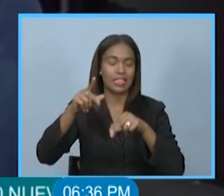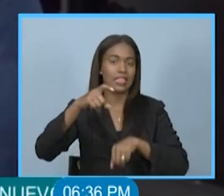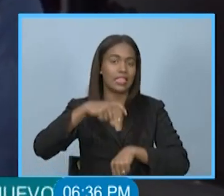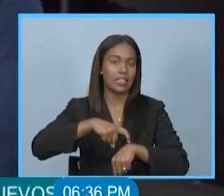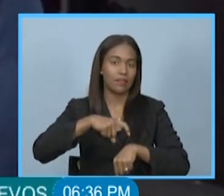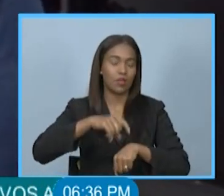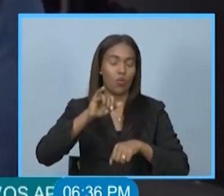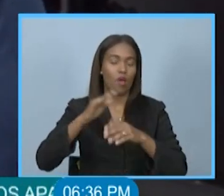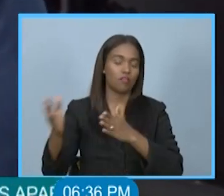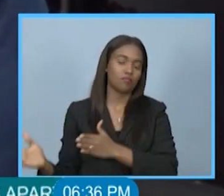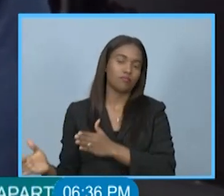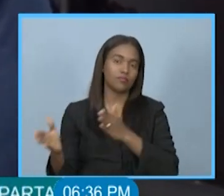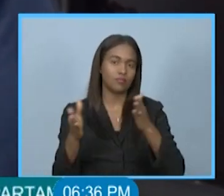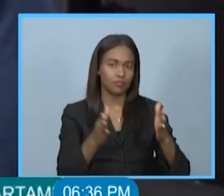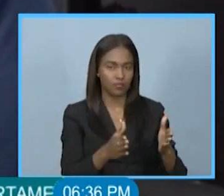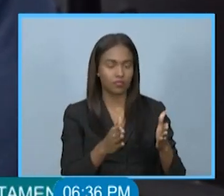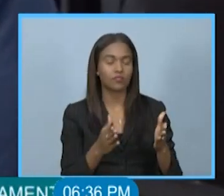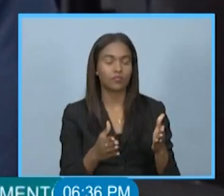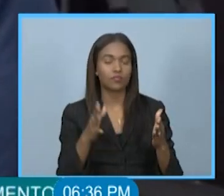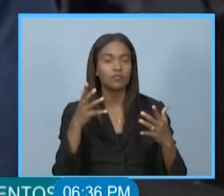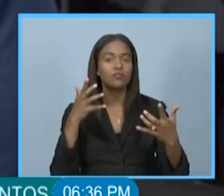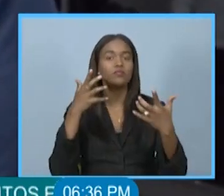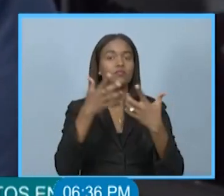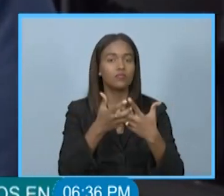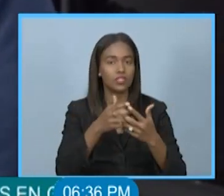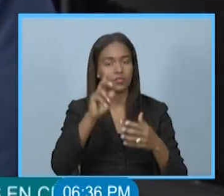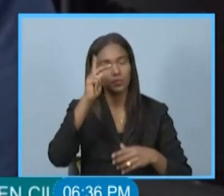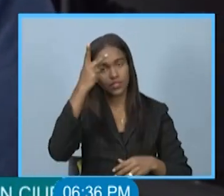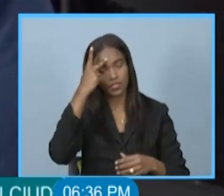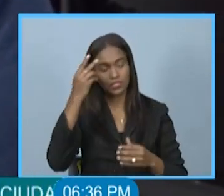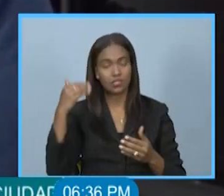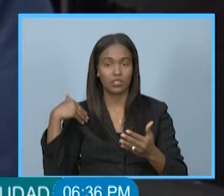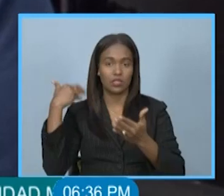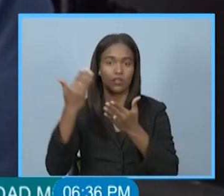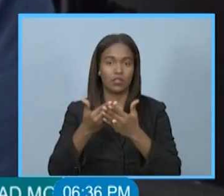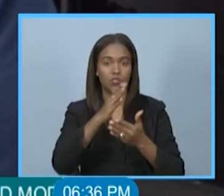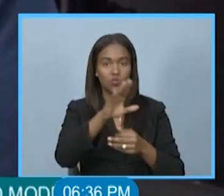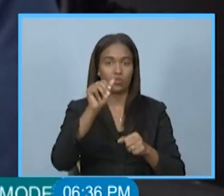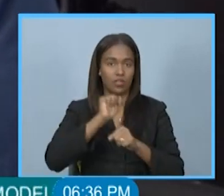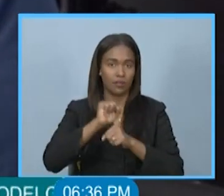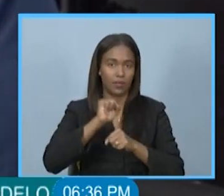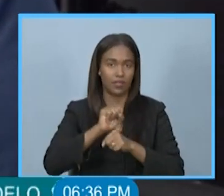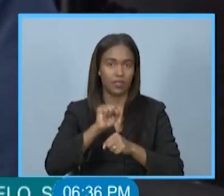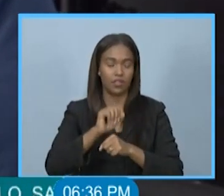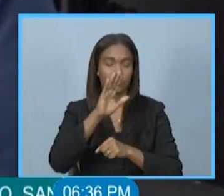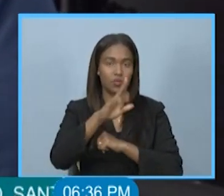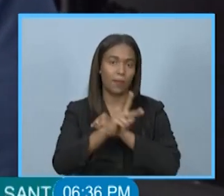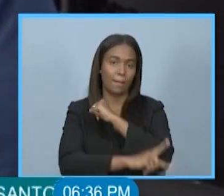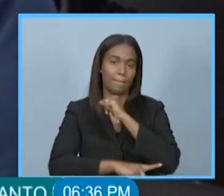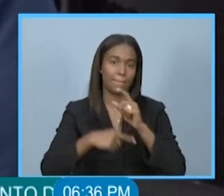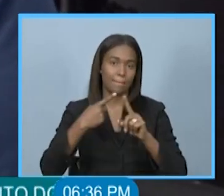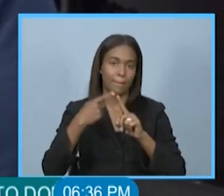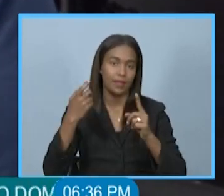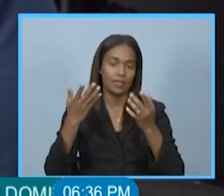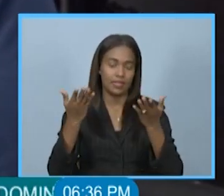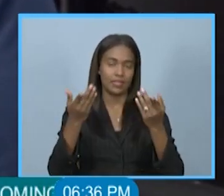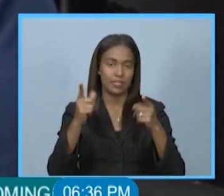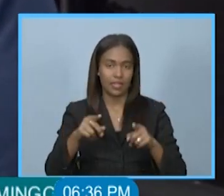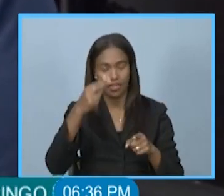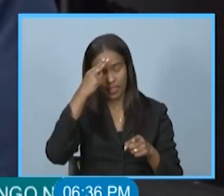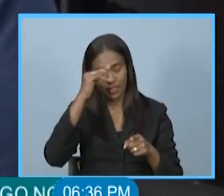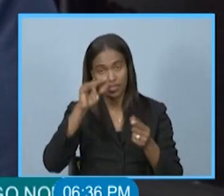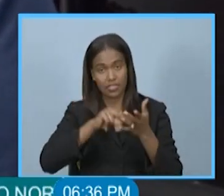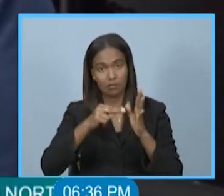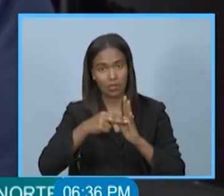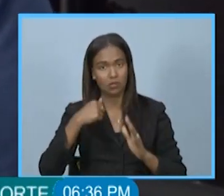y por otro lado aplicar la política de retorno de sus trabajadores nuestro país de origen en este caso de Haití